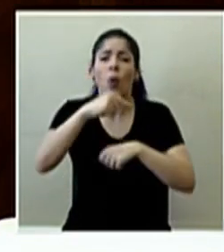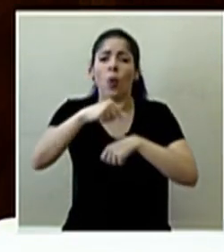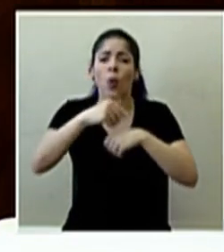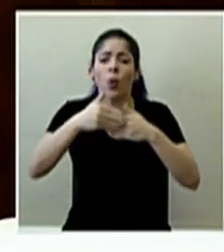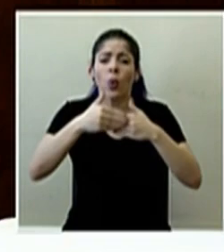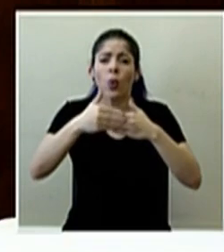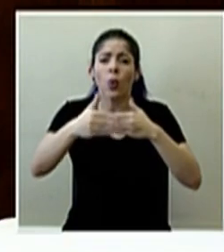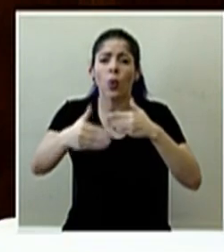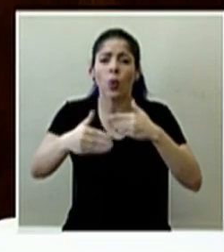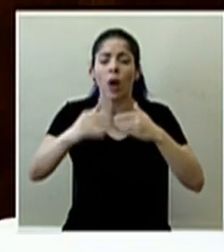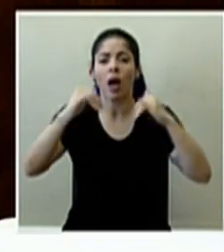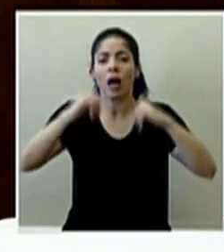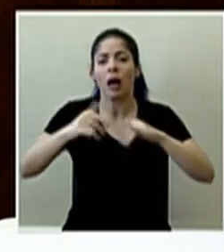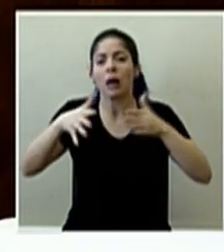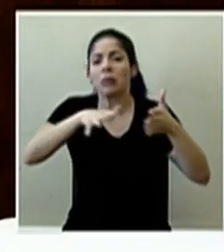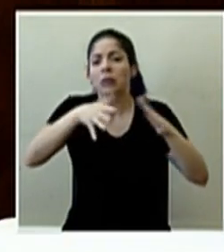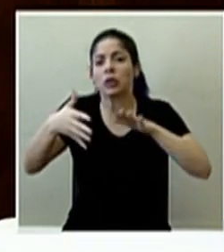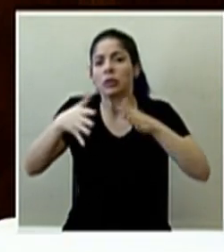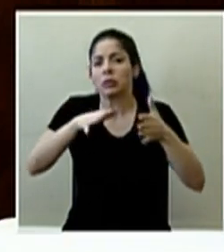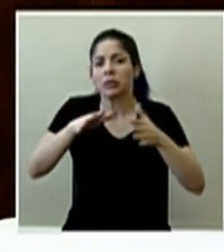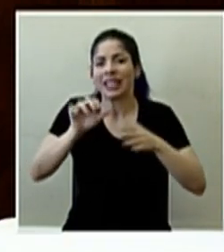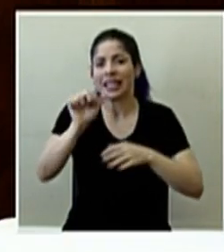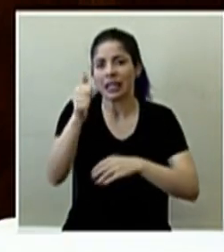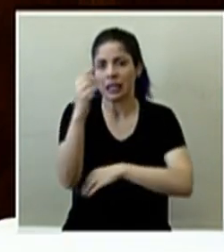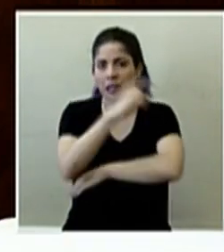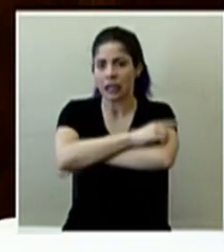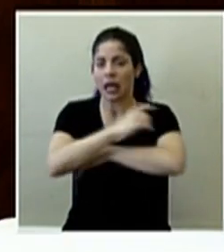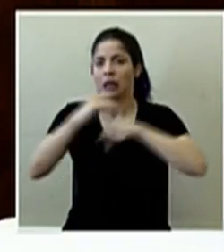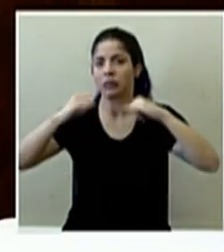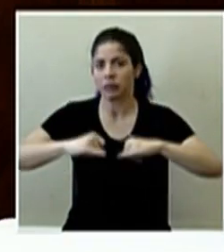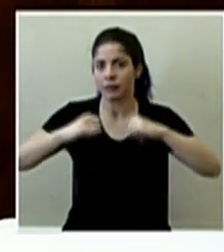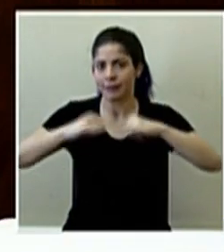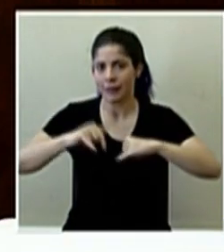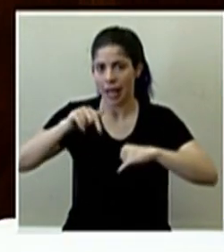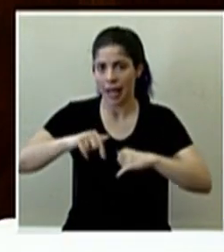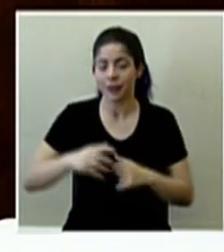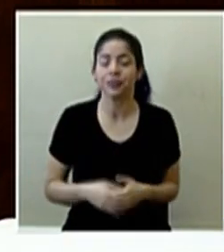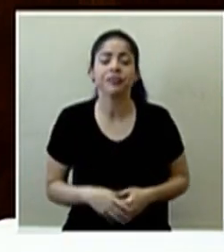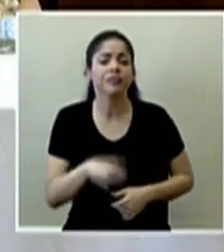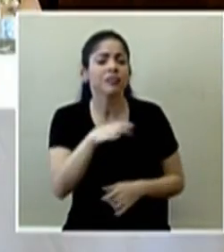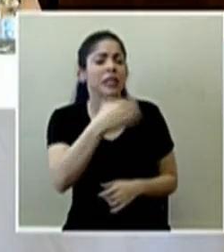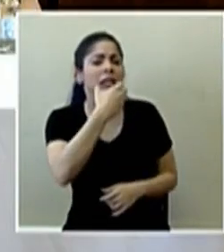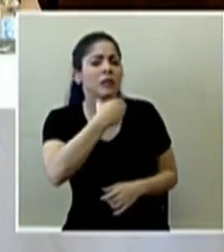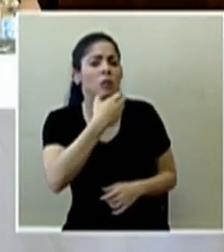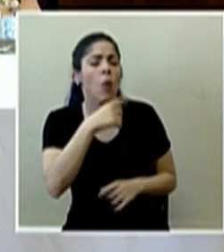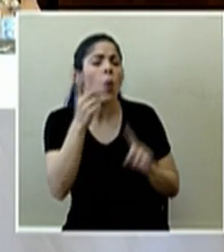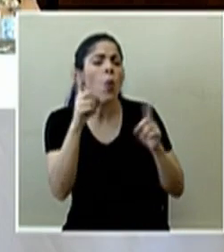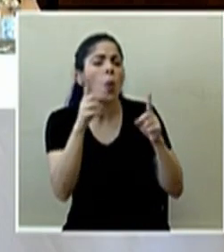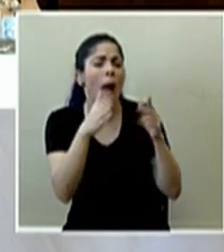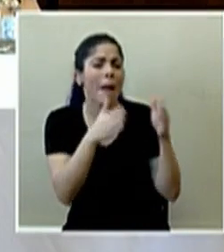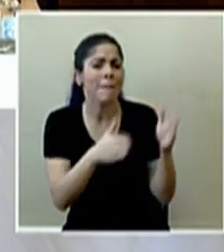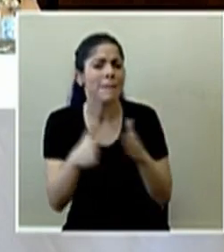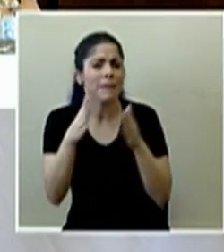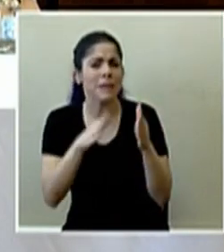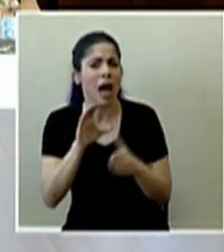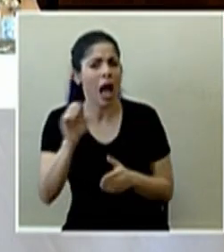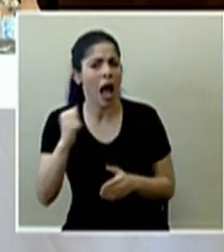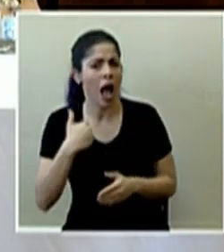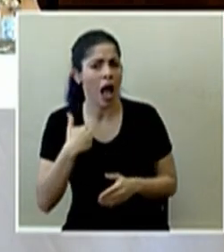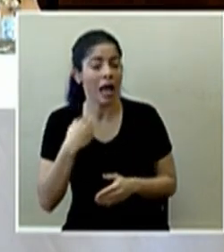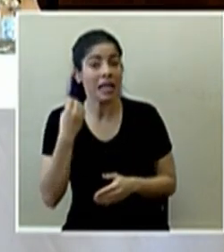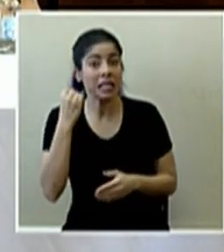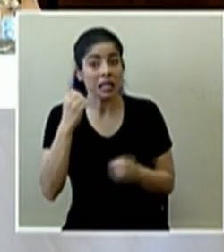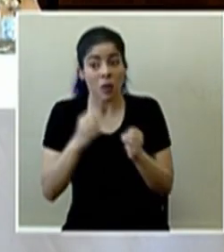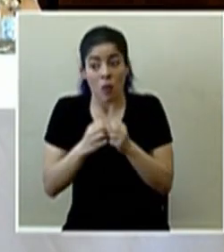día está aproximadamente en unos 10 días. Don Román, ¿cuál es el plan de atención que tiene la Caja en caso de tener